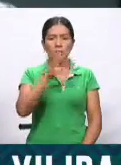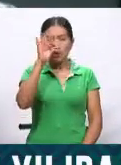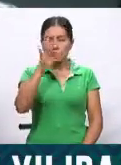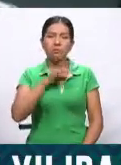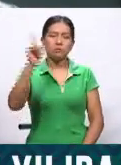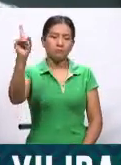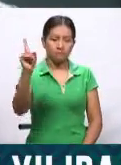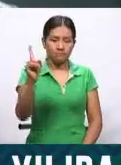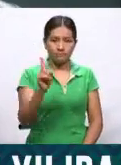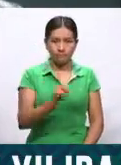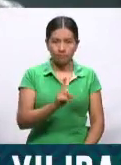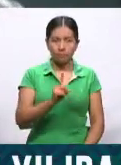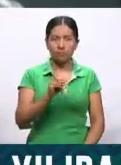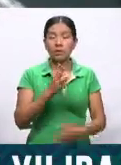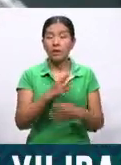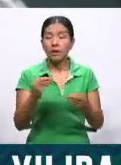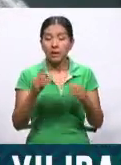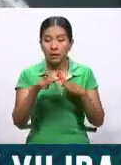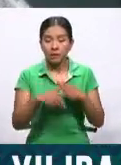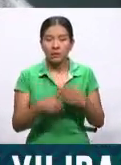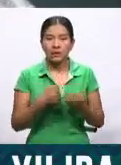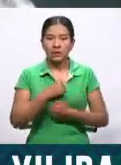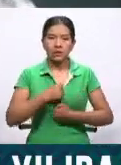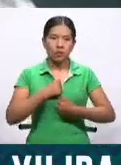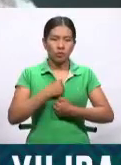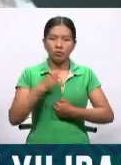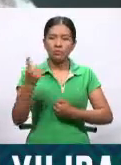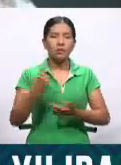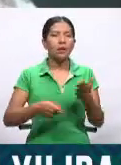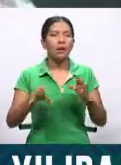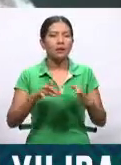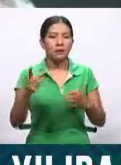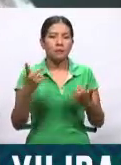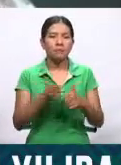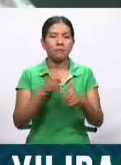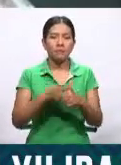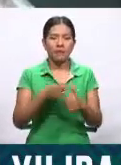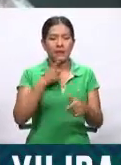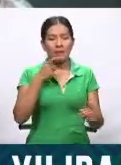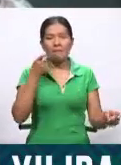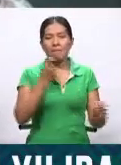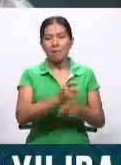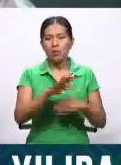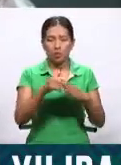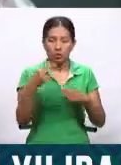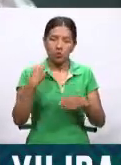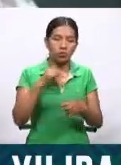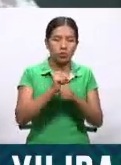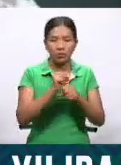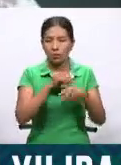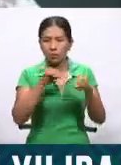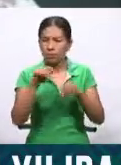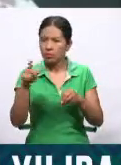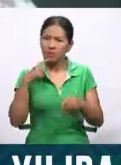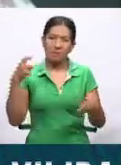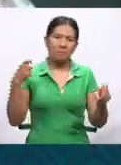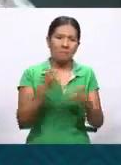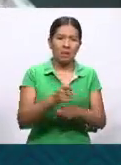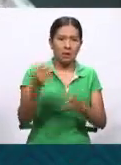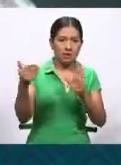aproxima y lamentablemente lo que hace es que primero perjudica todo el operativo, luego